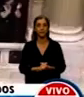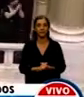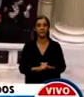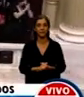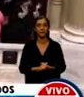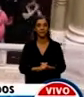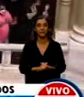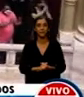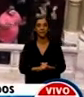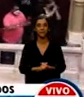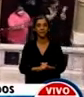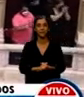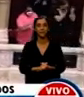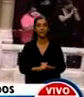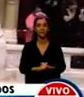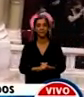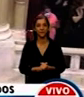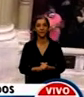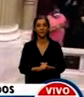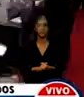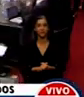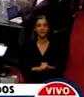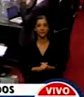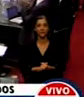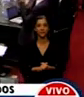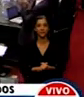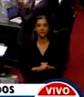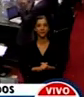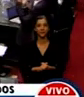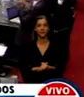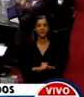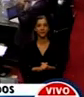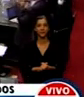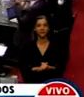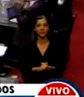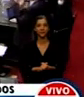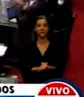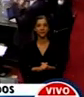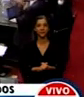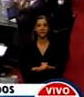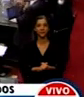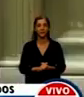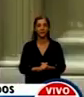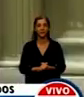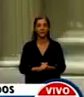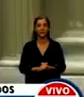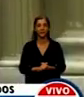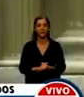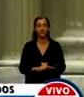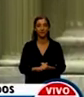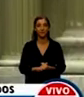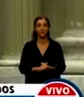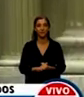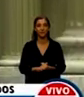vos estar con tu hijo cuidándolo en el hospital o en el tratamiento ambulatorio es solventado